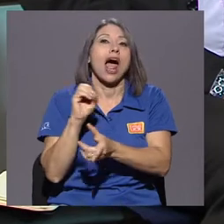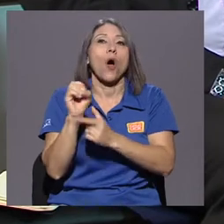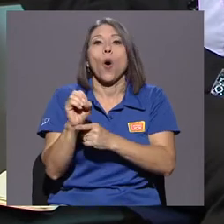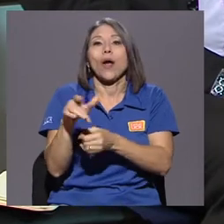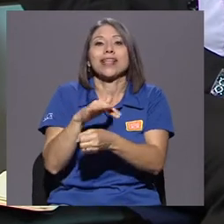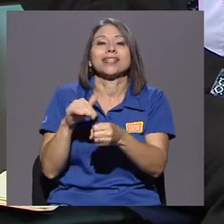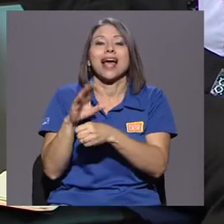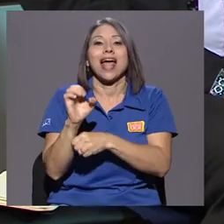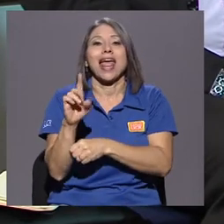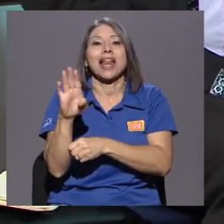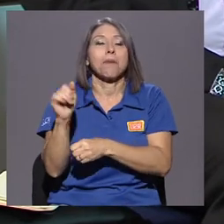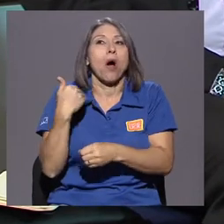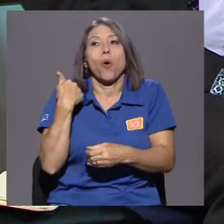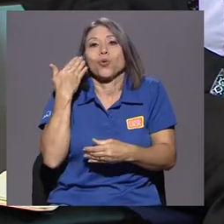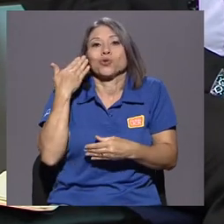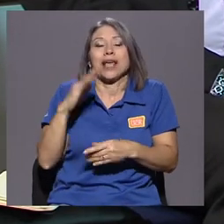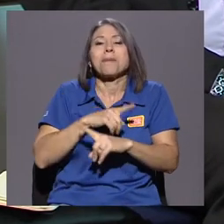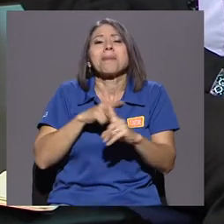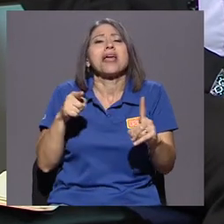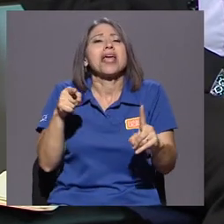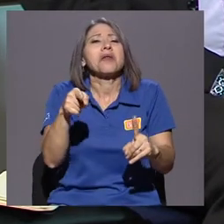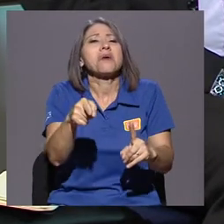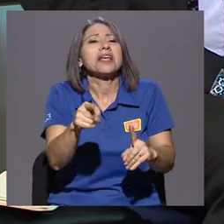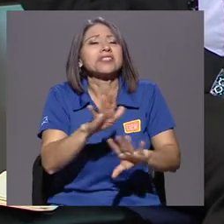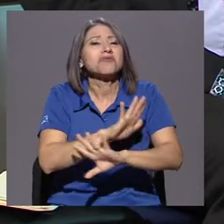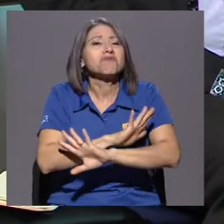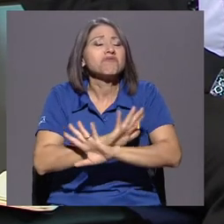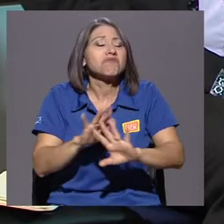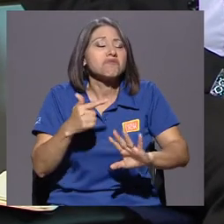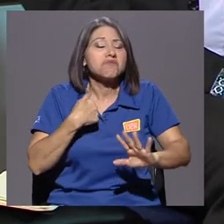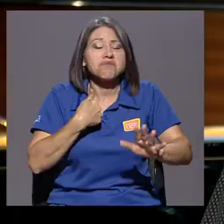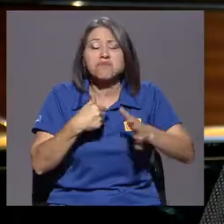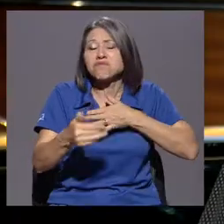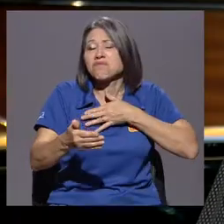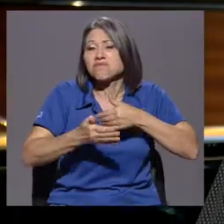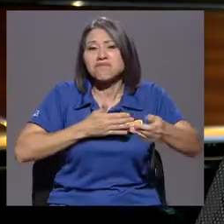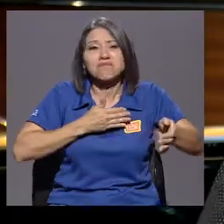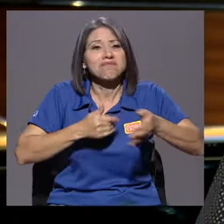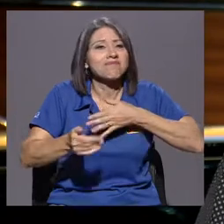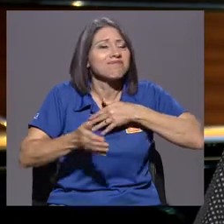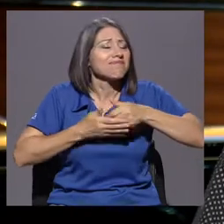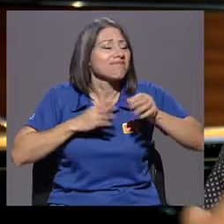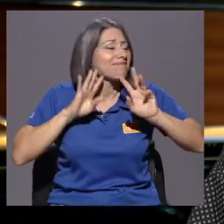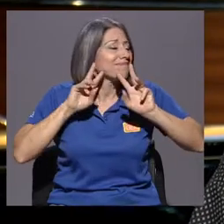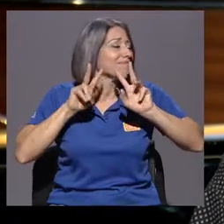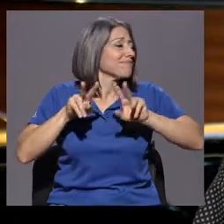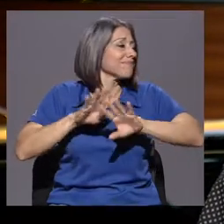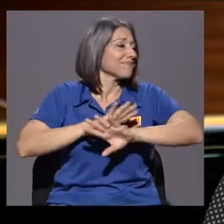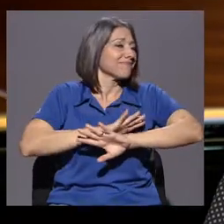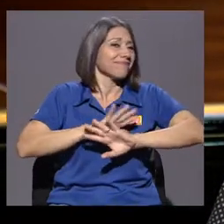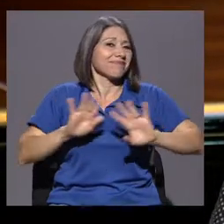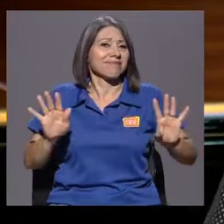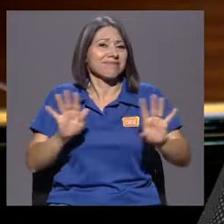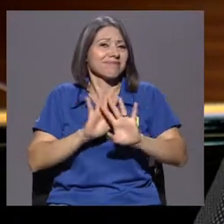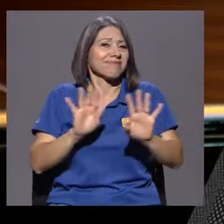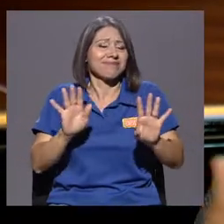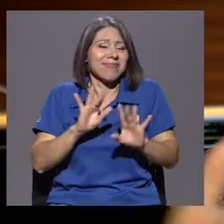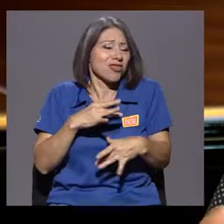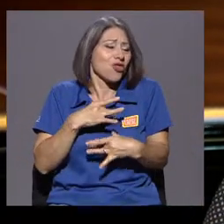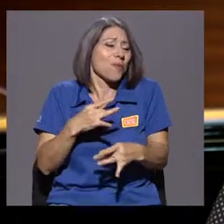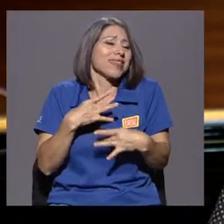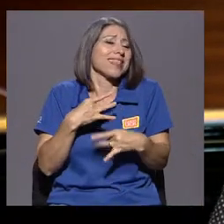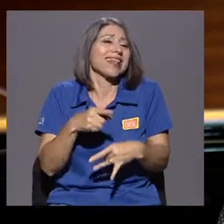dónde pero eso me tiene perfectamente sin cuidado no me interesa gustar no no me